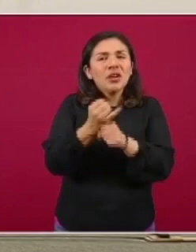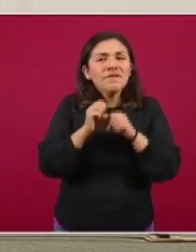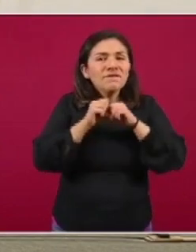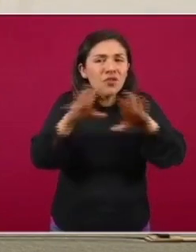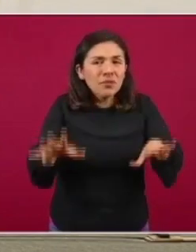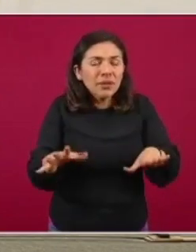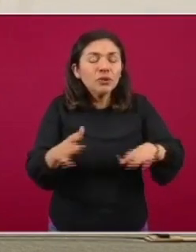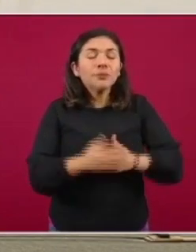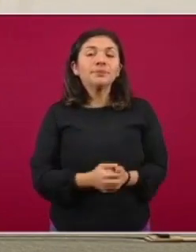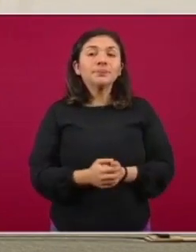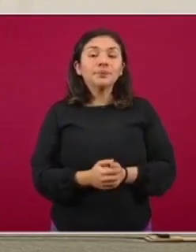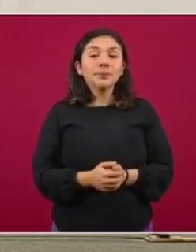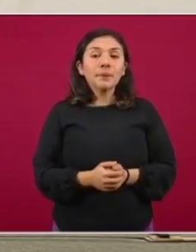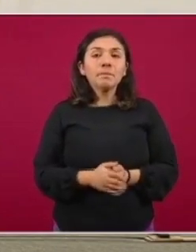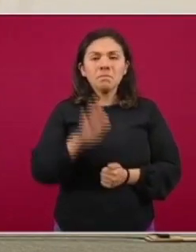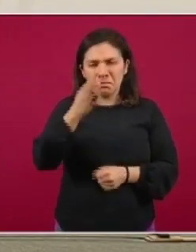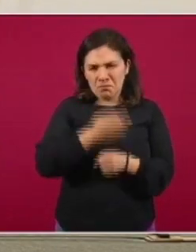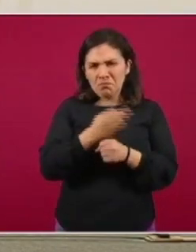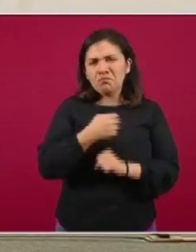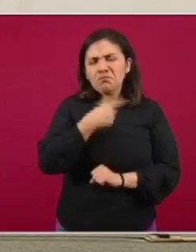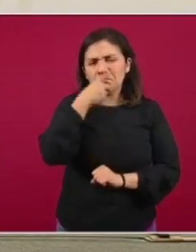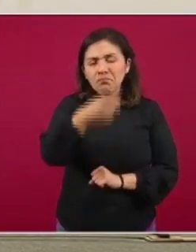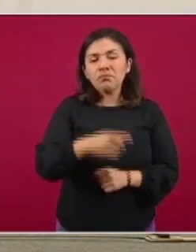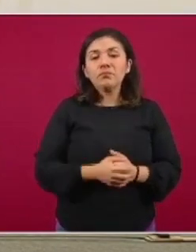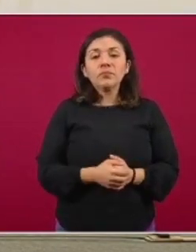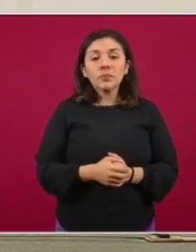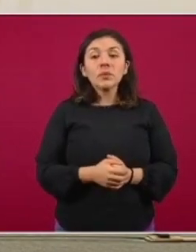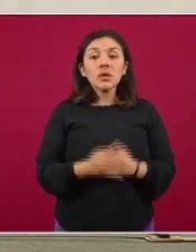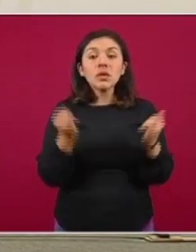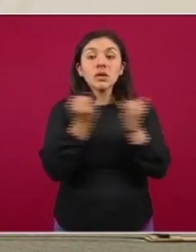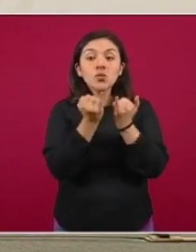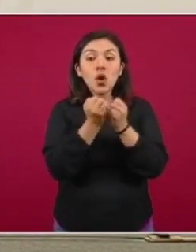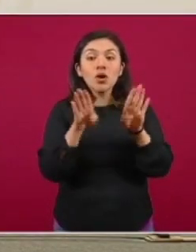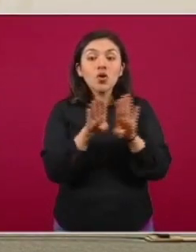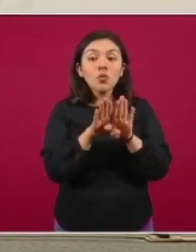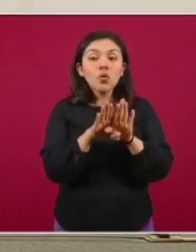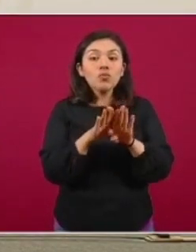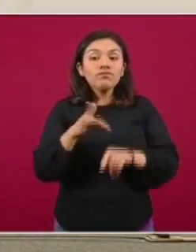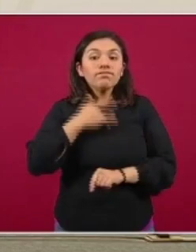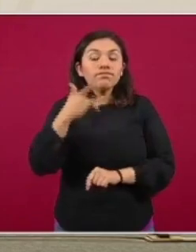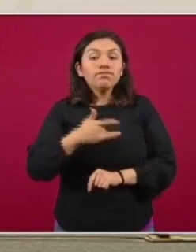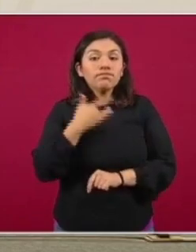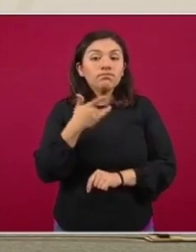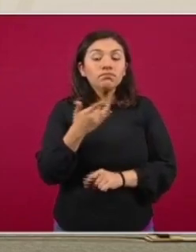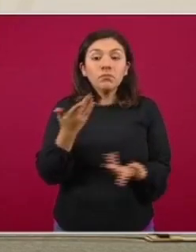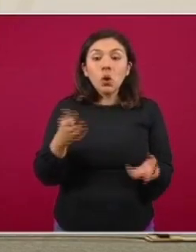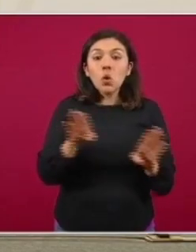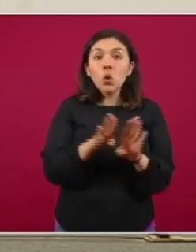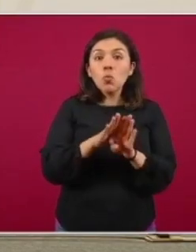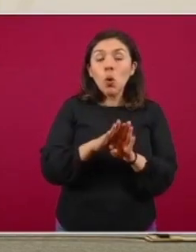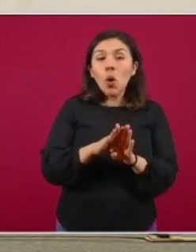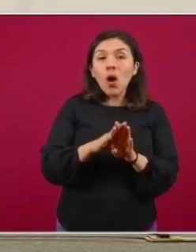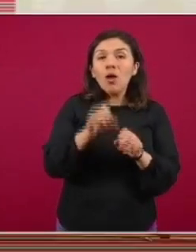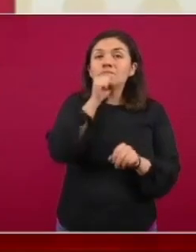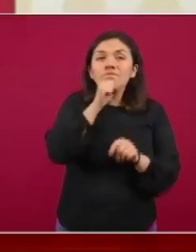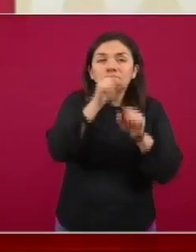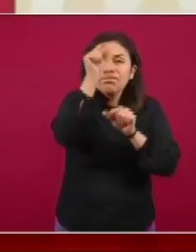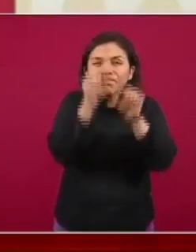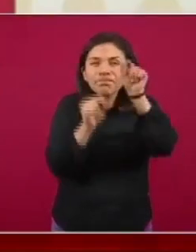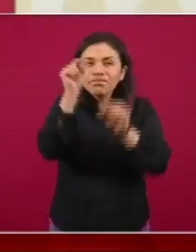ahorita se lo digo. O sea, también desde el punto de vista de igual que presenté las gráficas